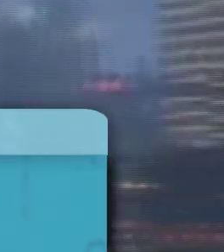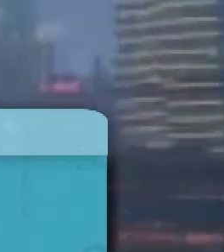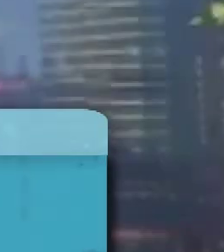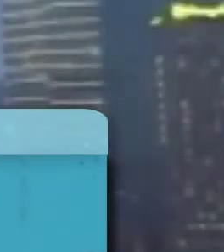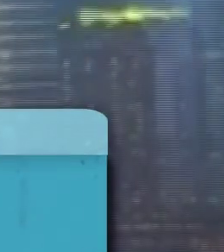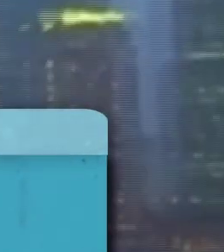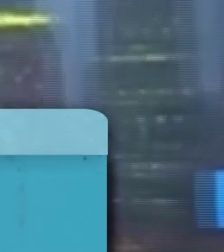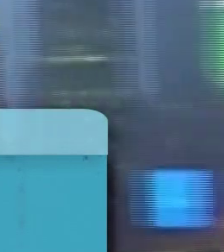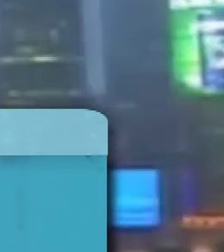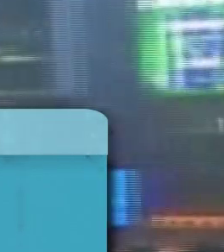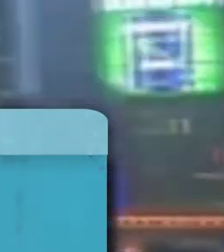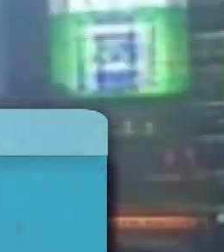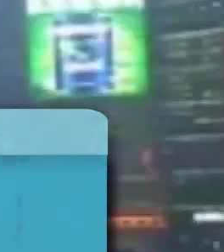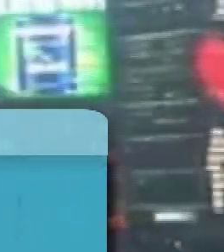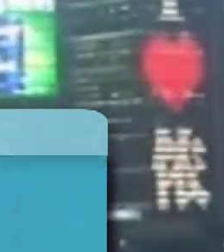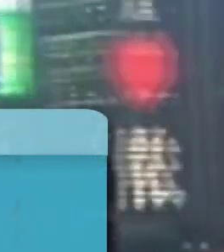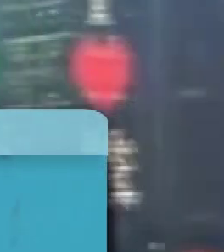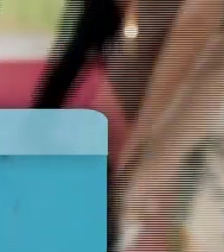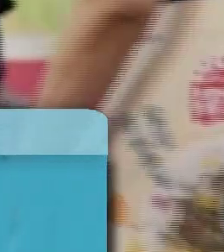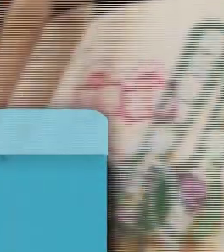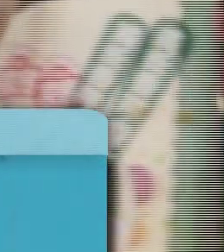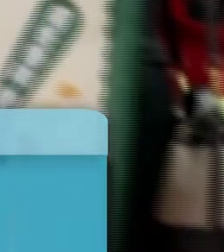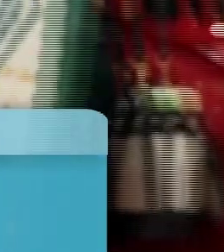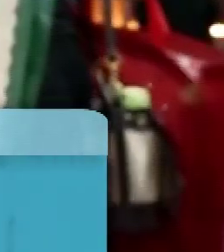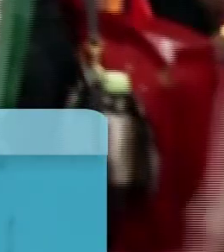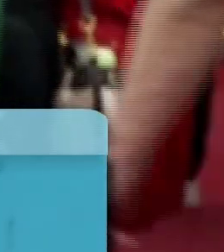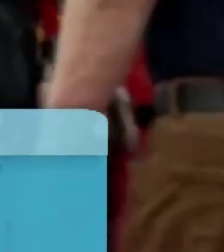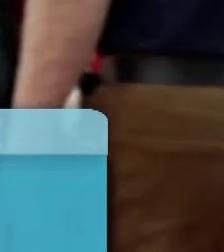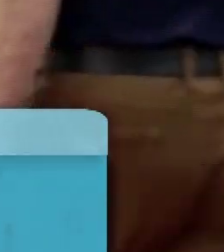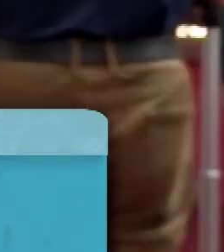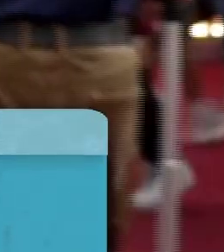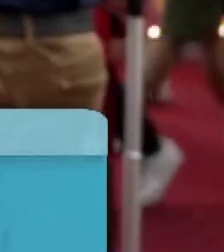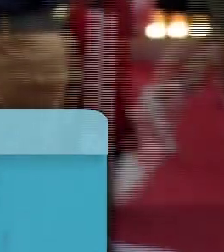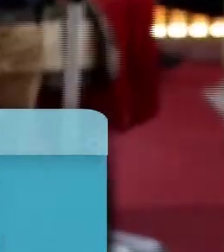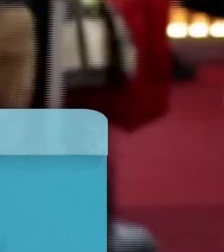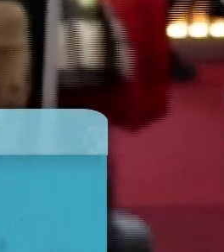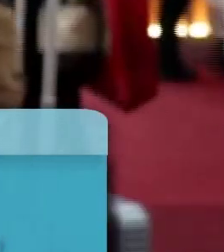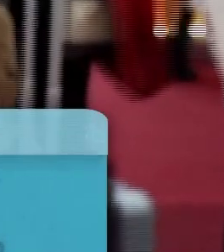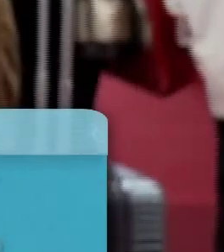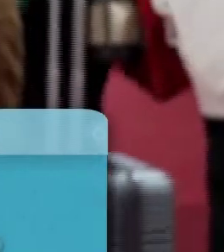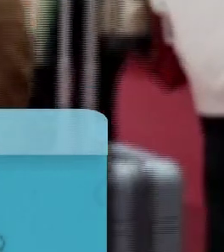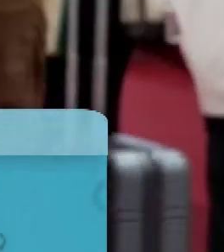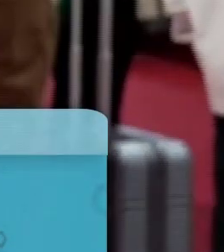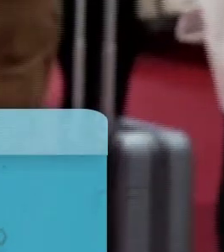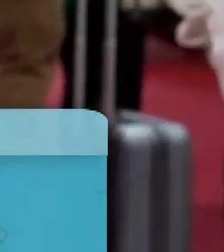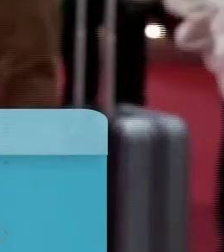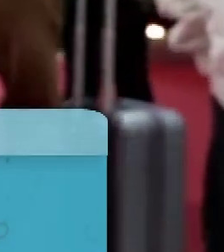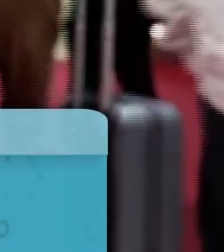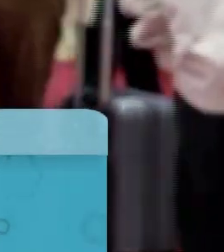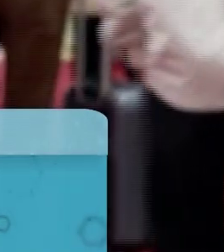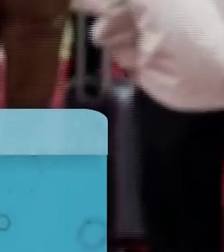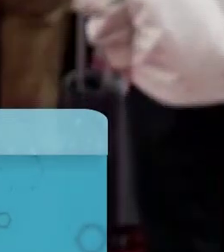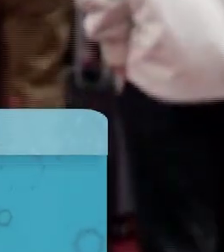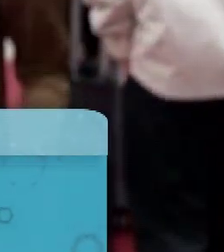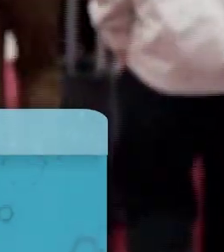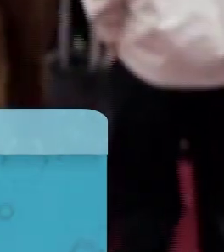que es completamente distinto al consumidor argentino. El consumidor chino consume tanto la información como el producto de una forma